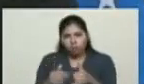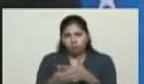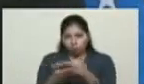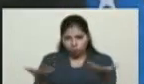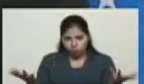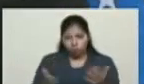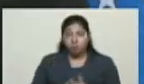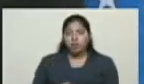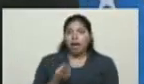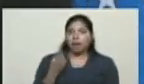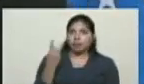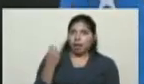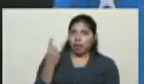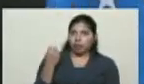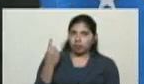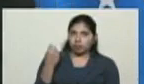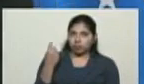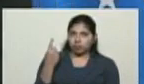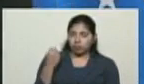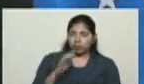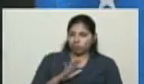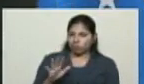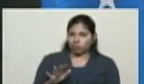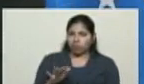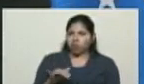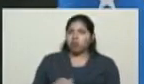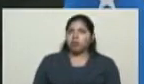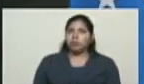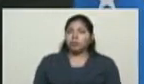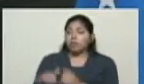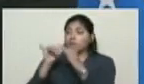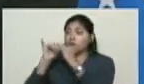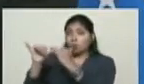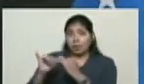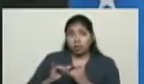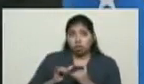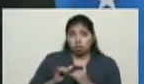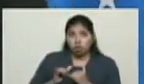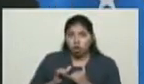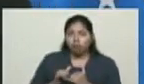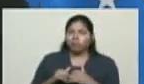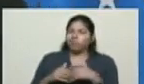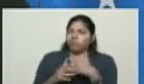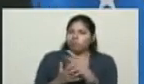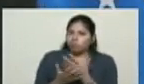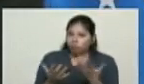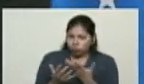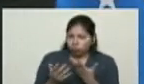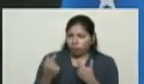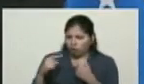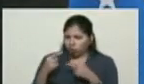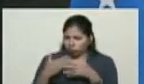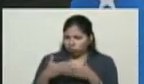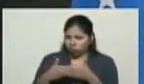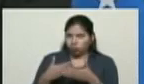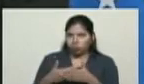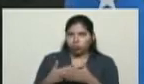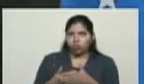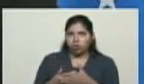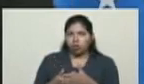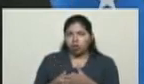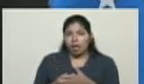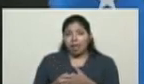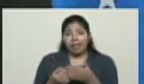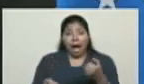ayer, de acuerdo a informaciones que ya veníamos manejando de falsos